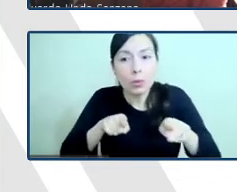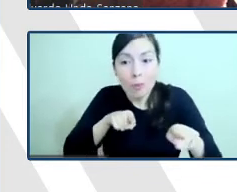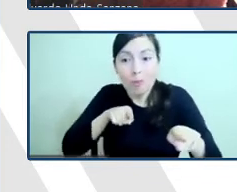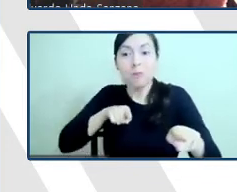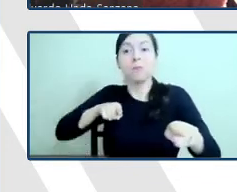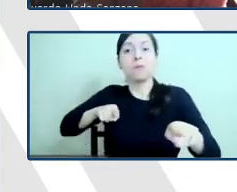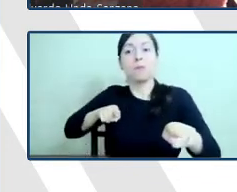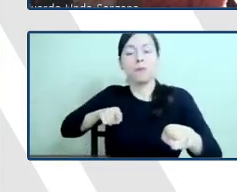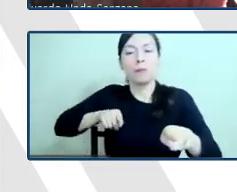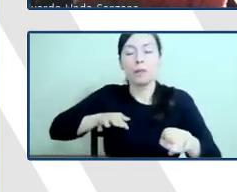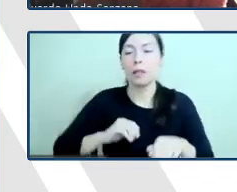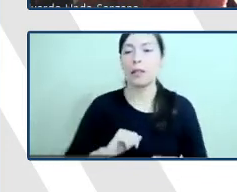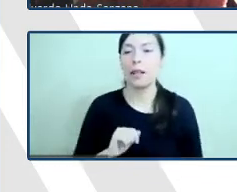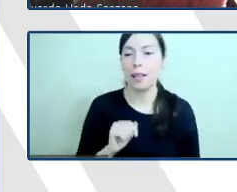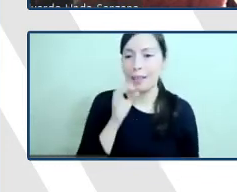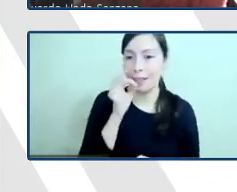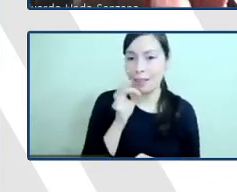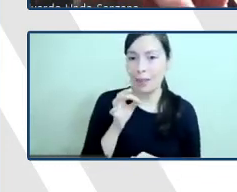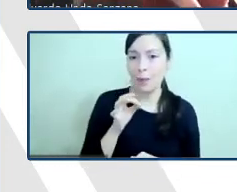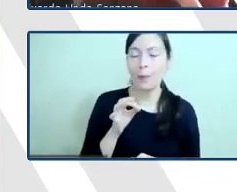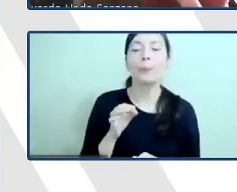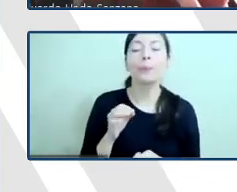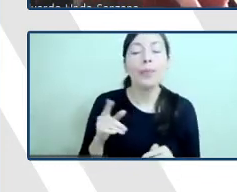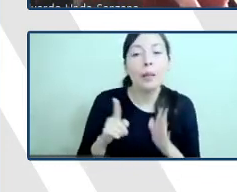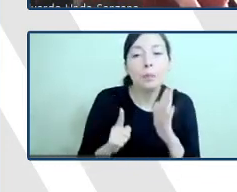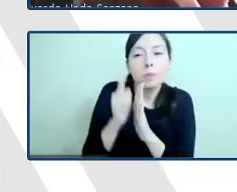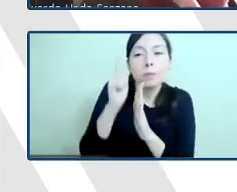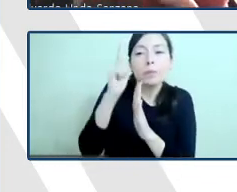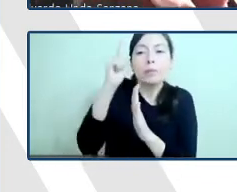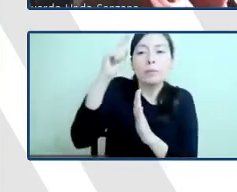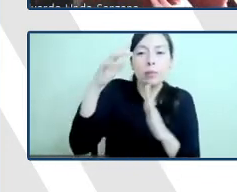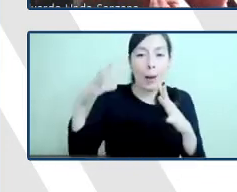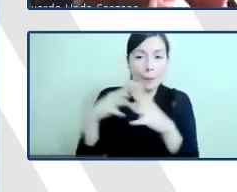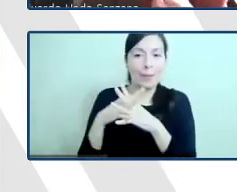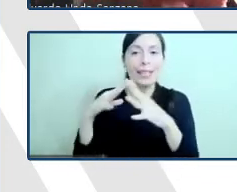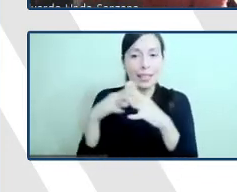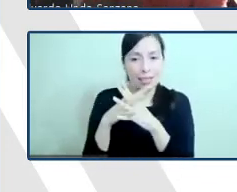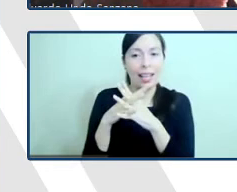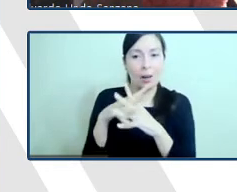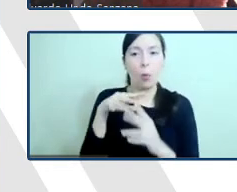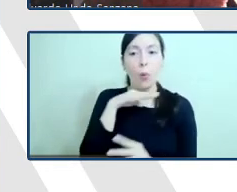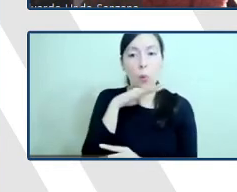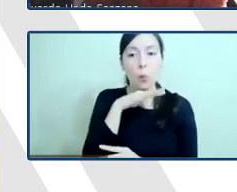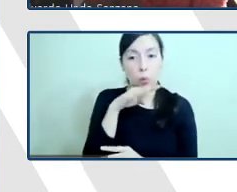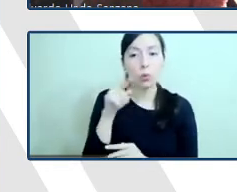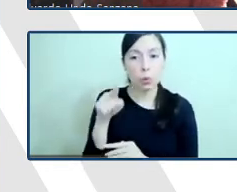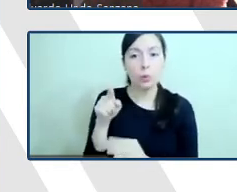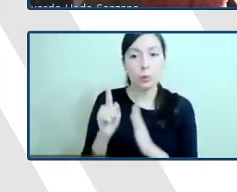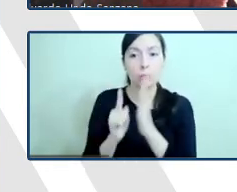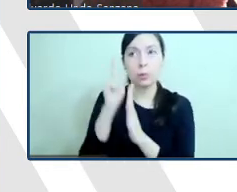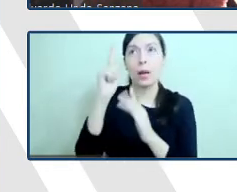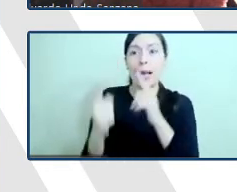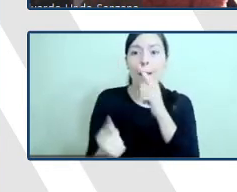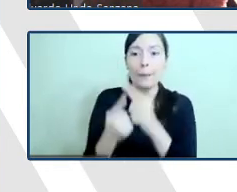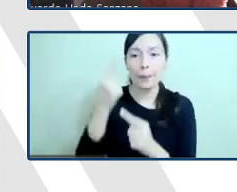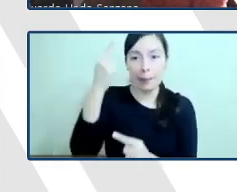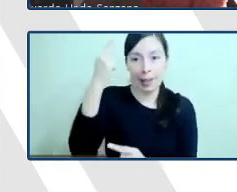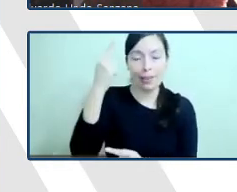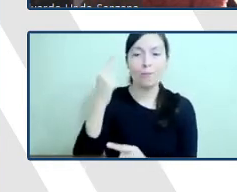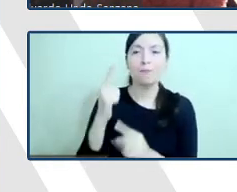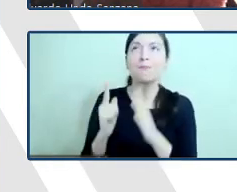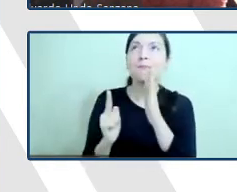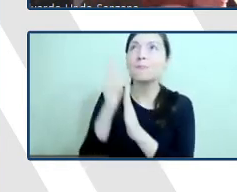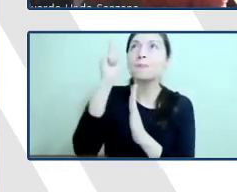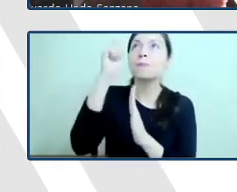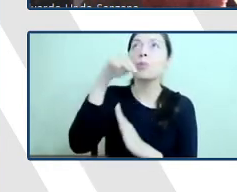se ocupara un cohete militar para poner en órbita el primer satélite estadounidense, que fue el Explorer 1,